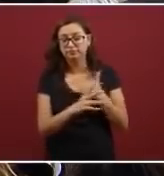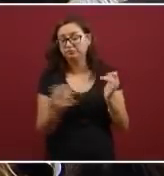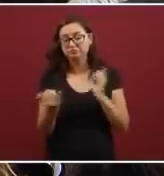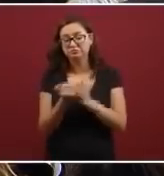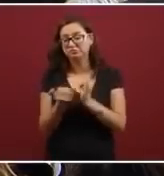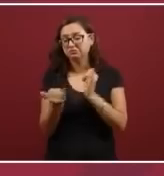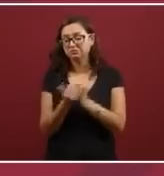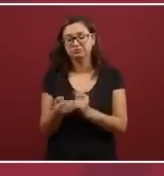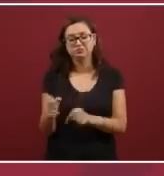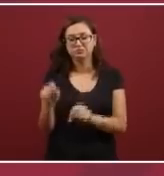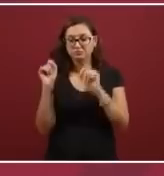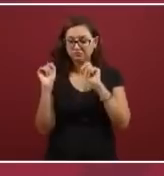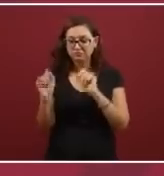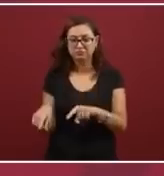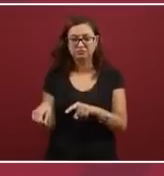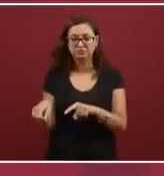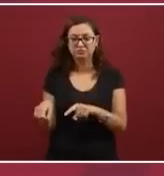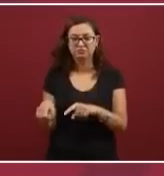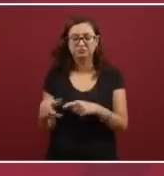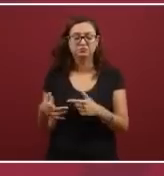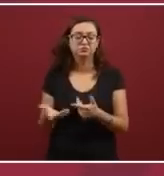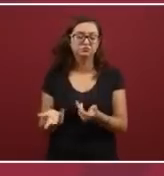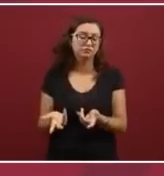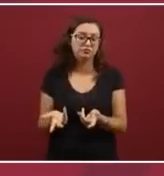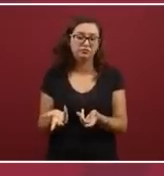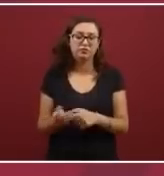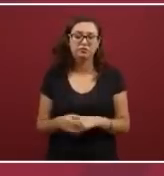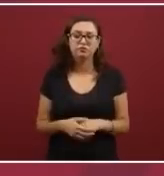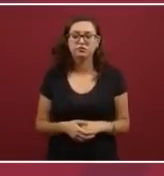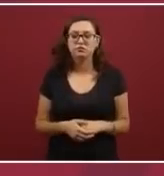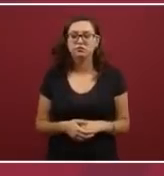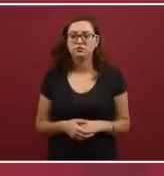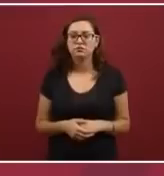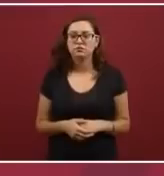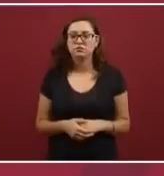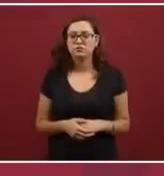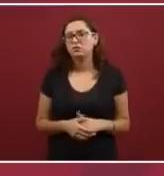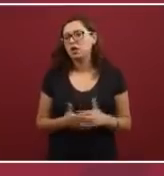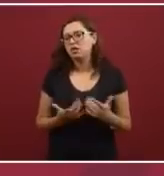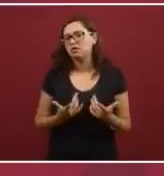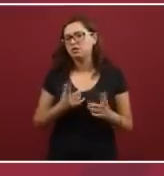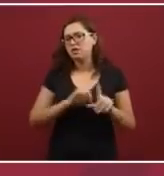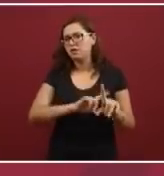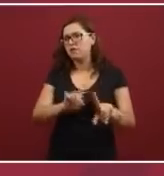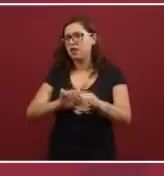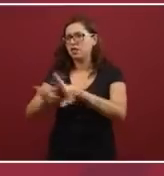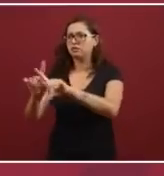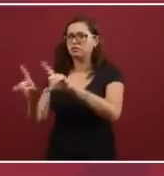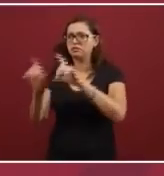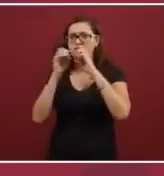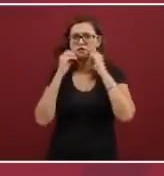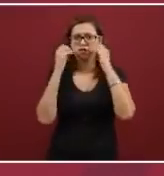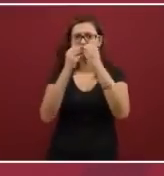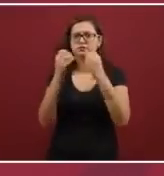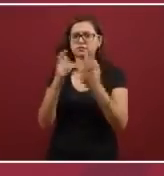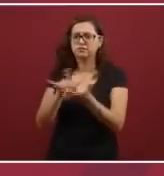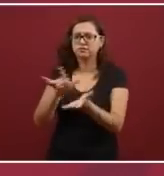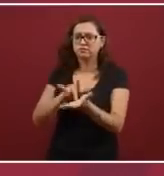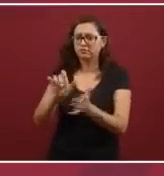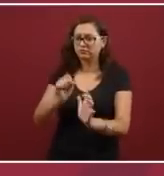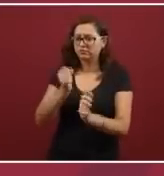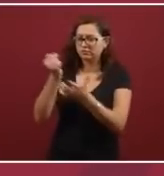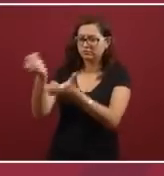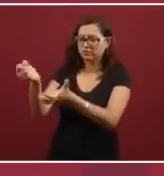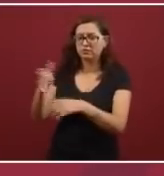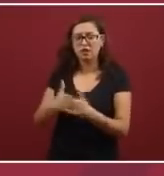trata de personas habían organizaciones que recibían estos apoyos entonces el